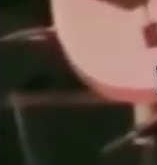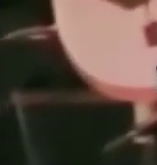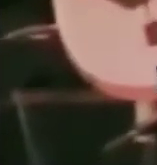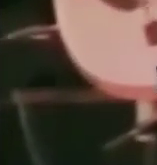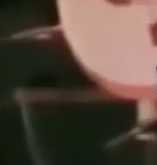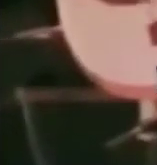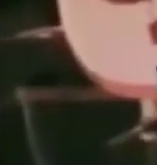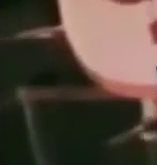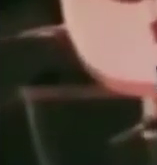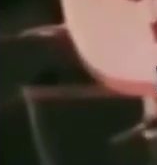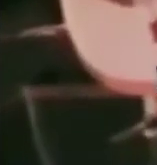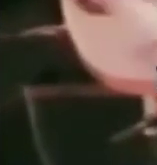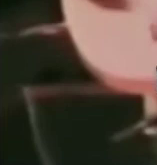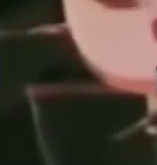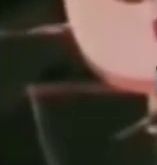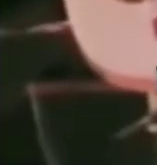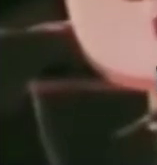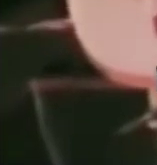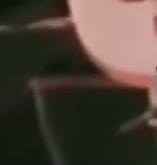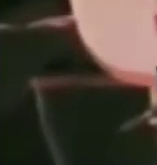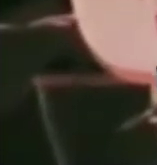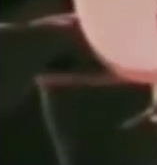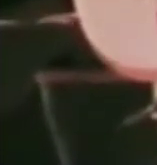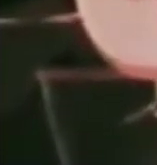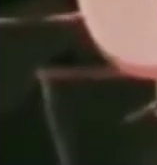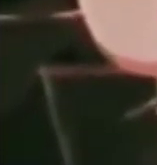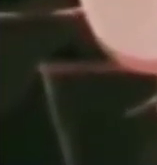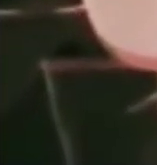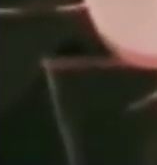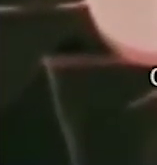Y cómo pasa el tiempo,